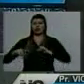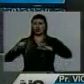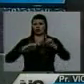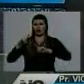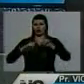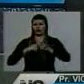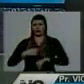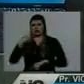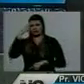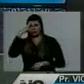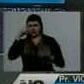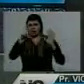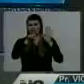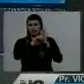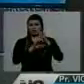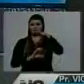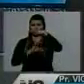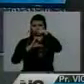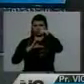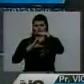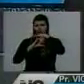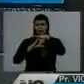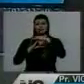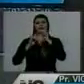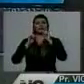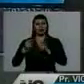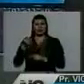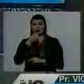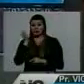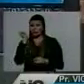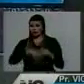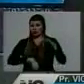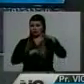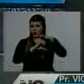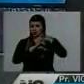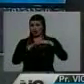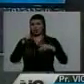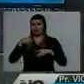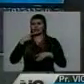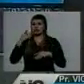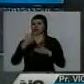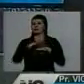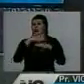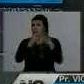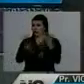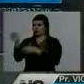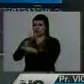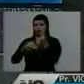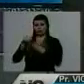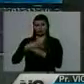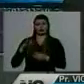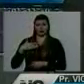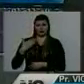sujeto a lo que mande la Constitución Nacional. Y si no lo hace, él mismo le invita a la sociedad a tomar